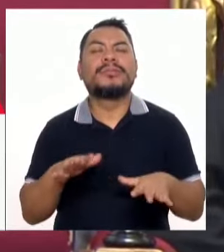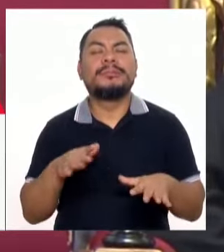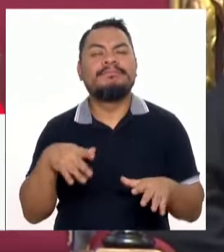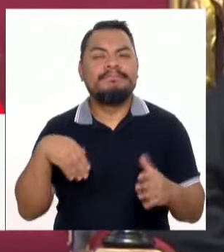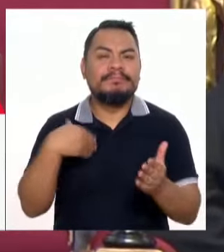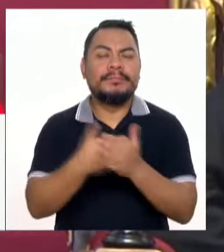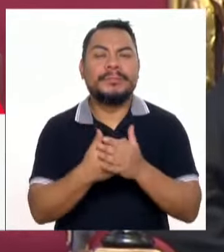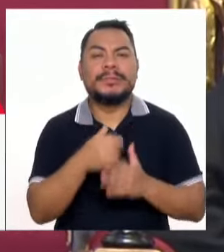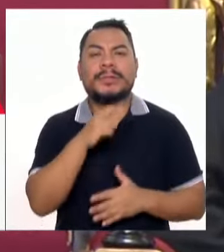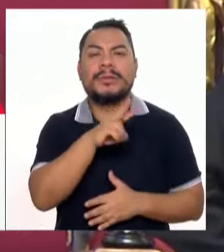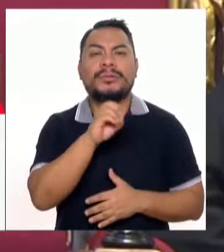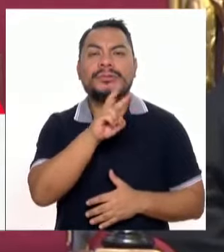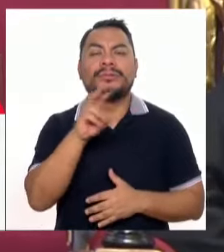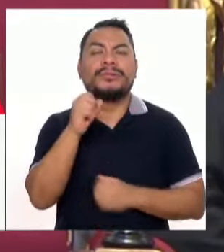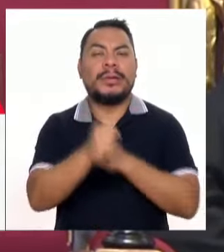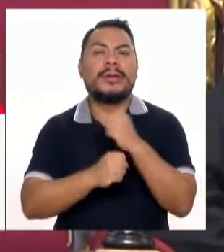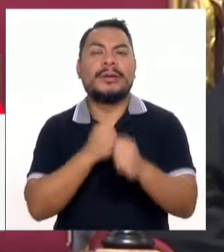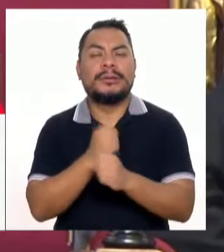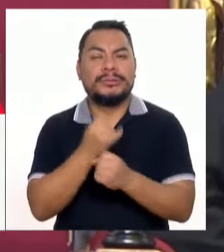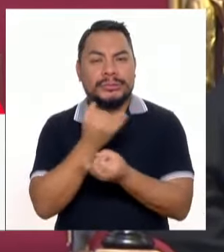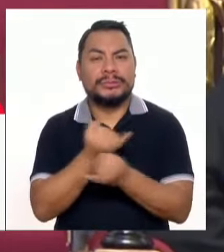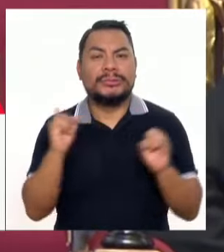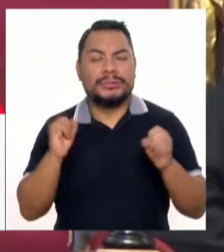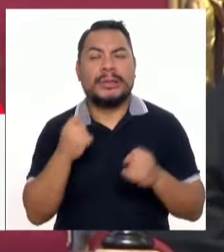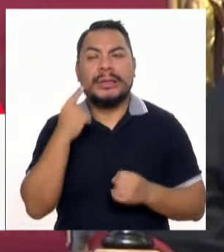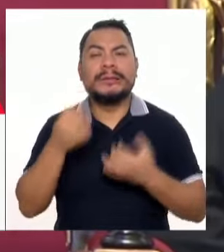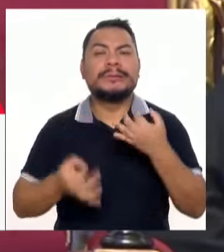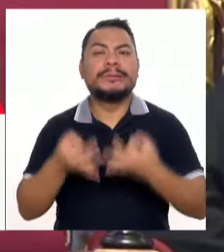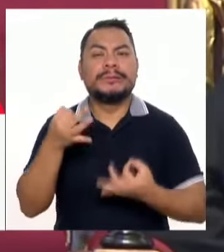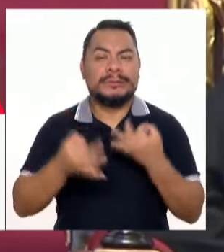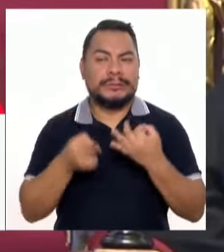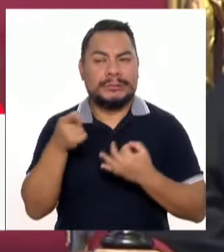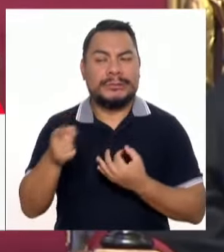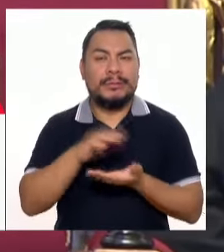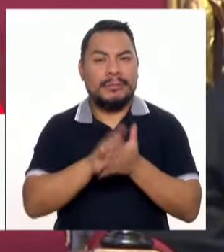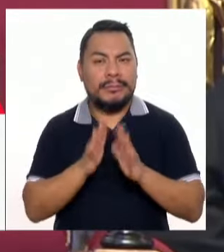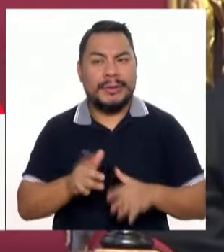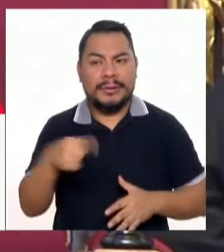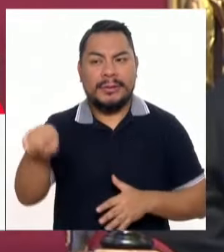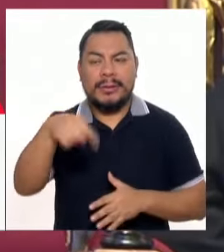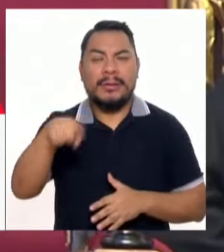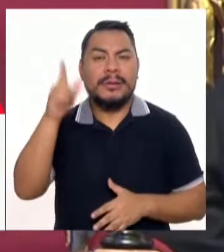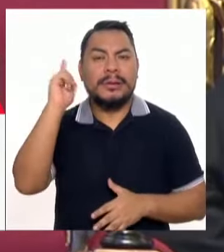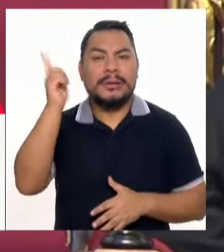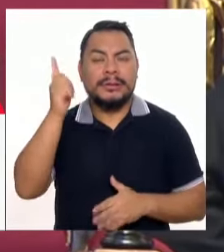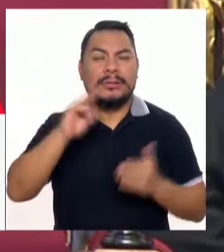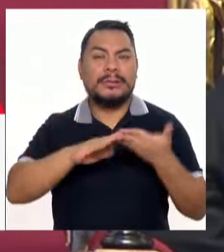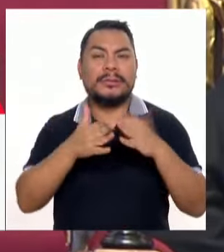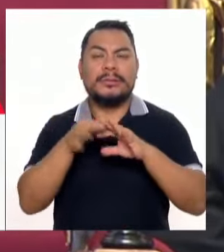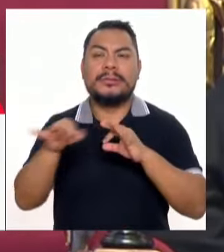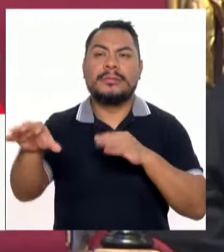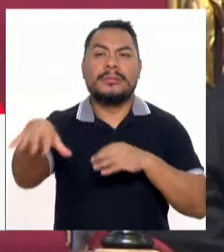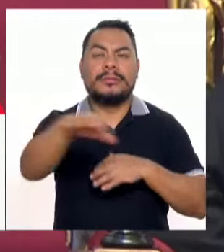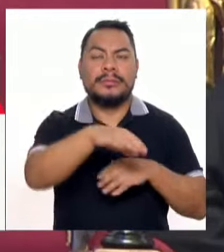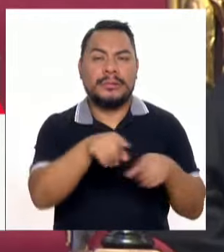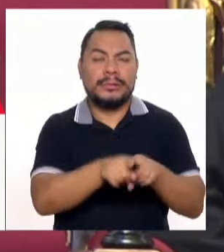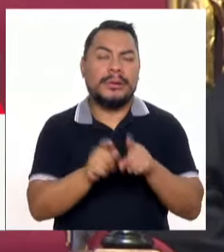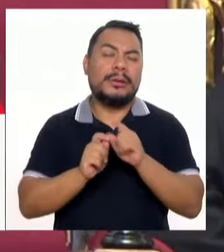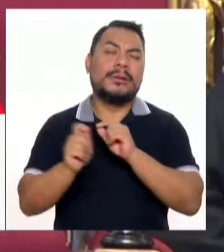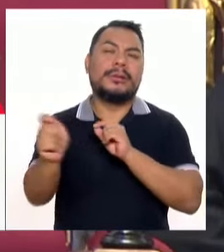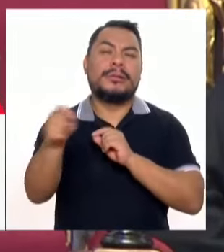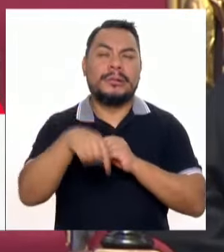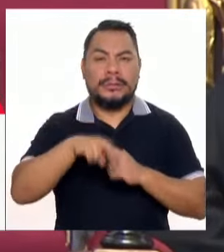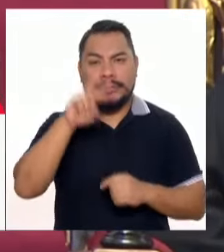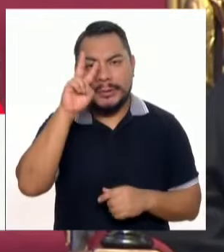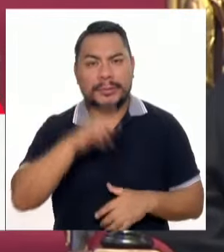paz, conformada por aquellas personas que son líderes en las comunidades rurales y lejanas de la